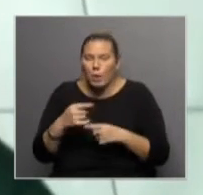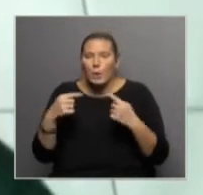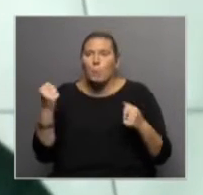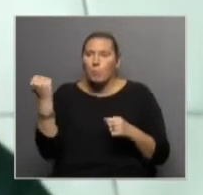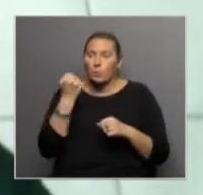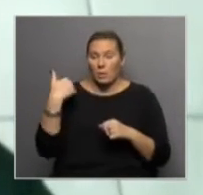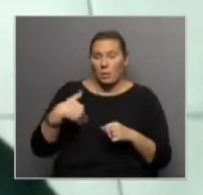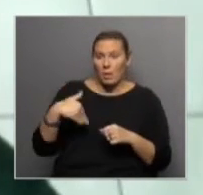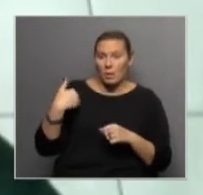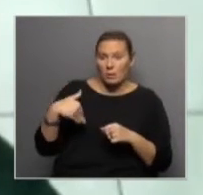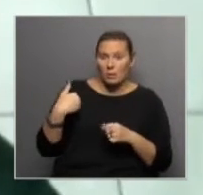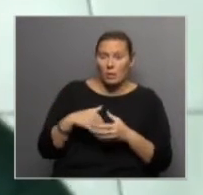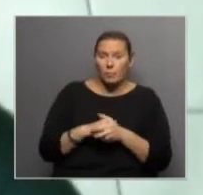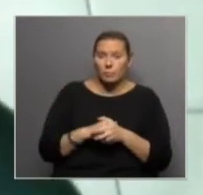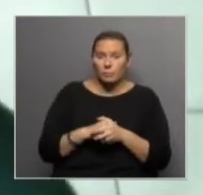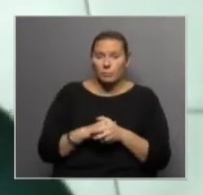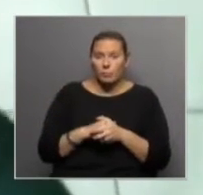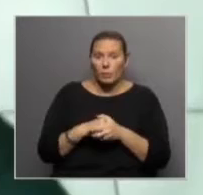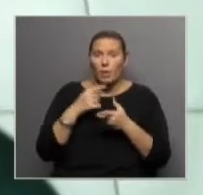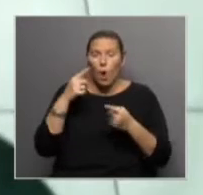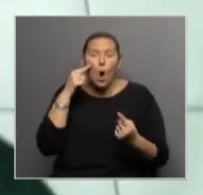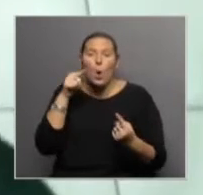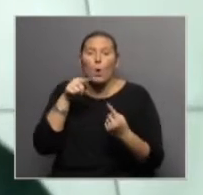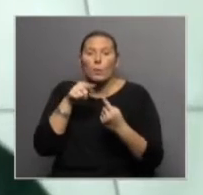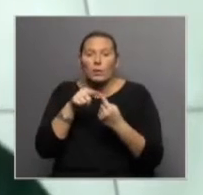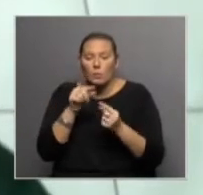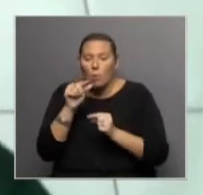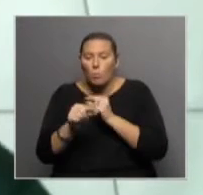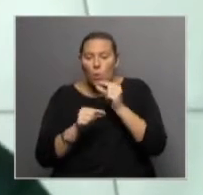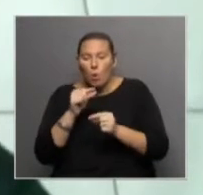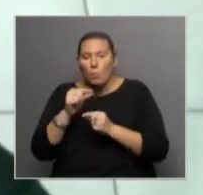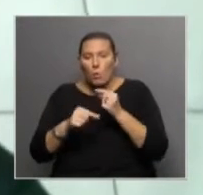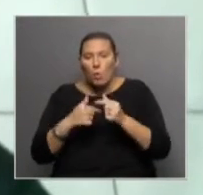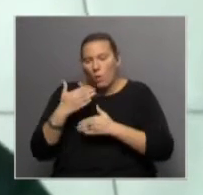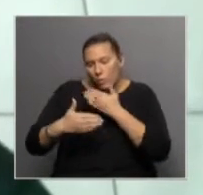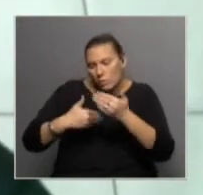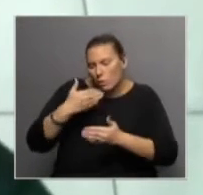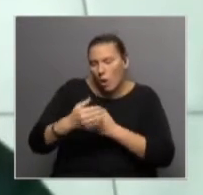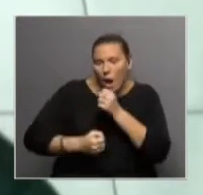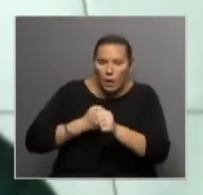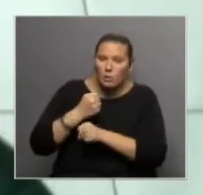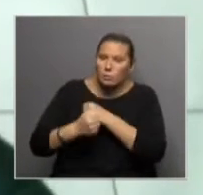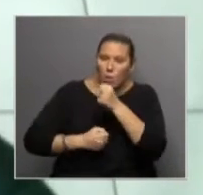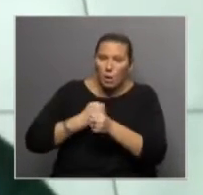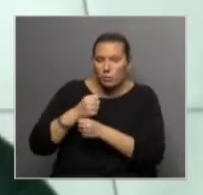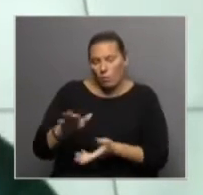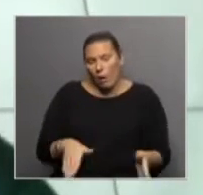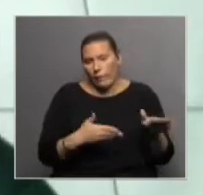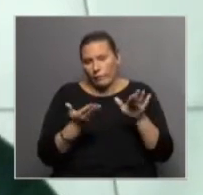en la Argentina, y con esos objetivos nos fuimos desarrollando a lo largo de los años hasta el día de